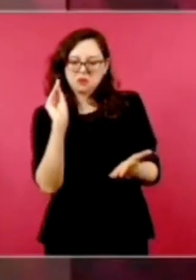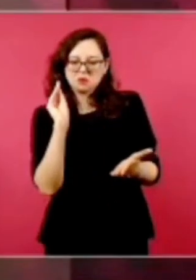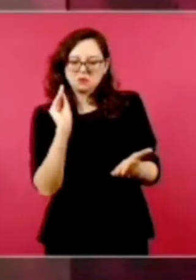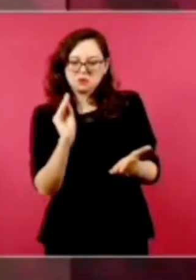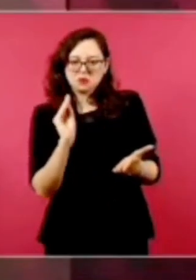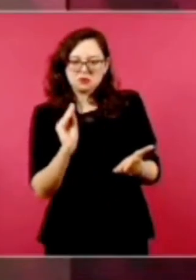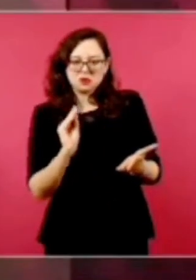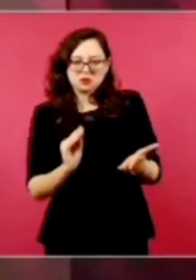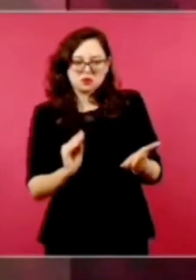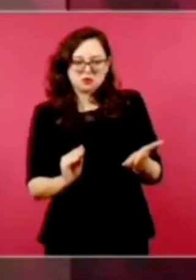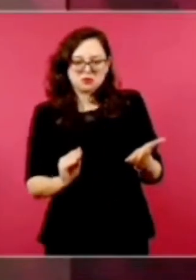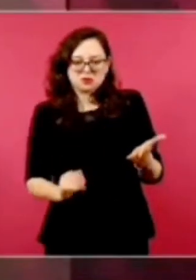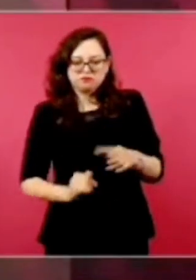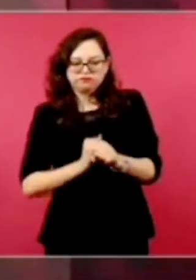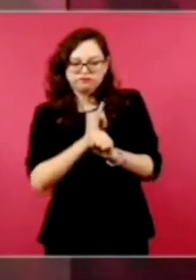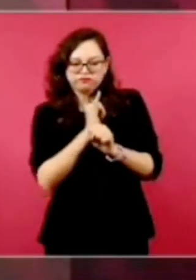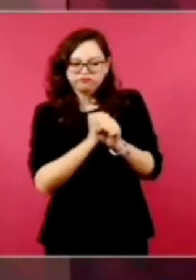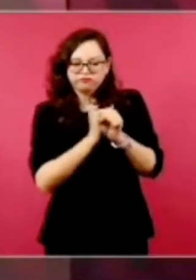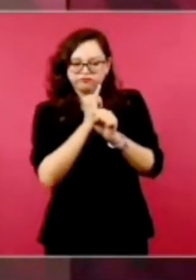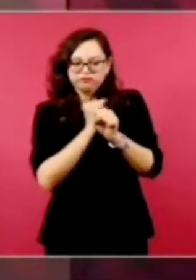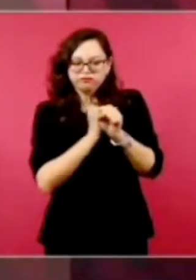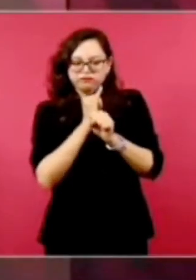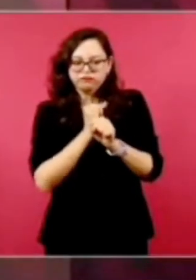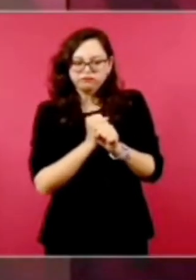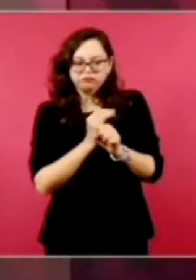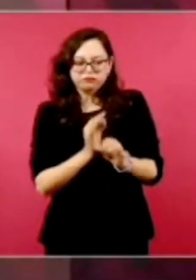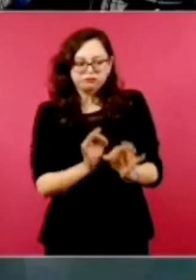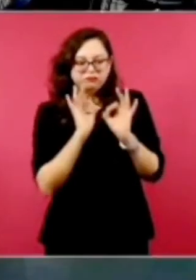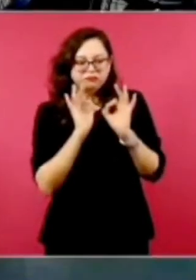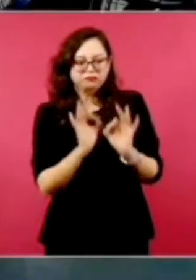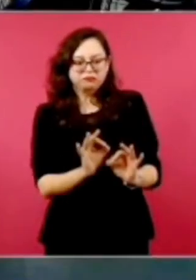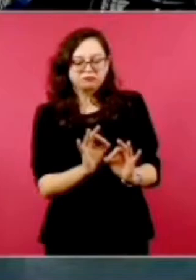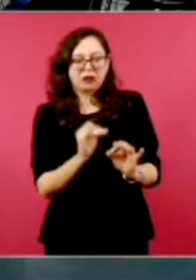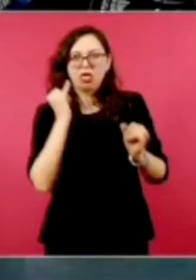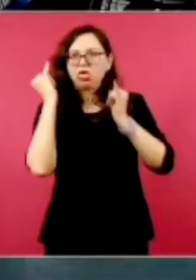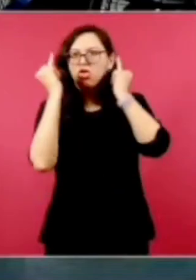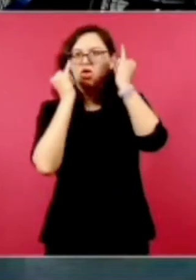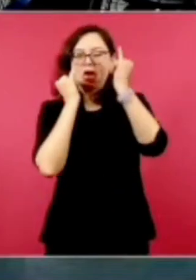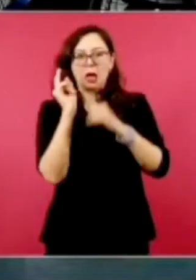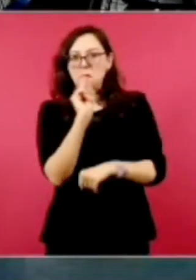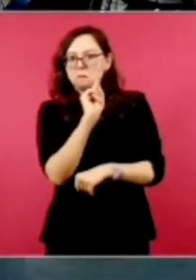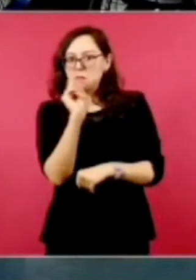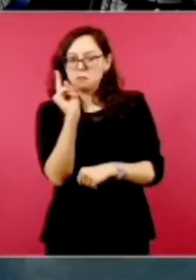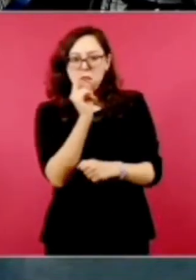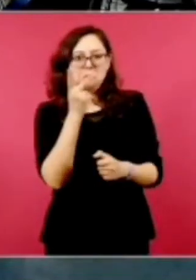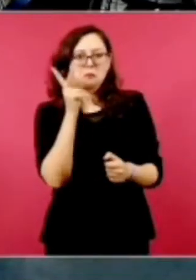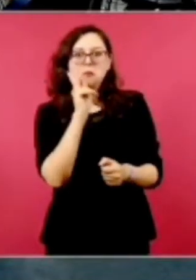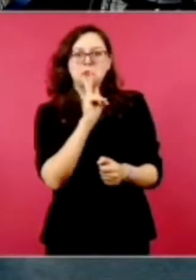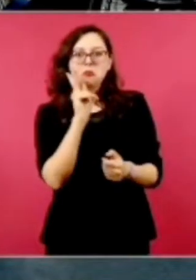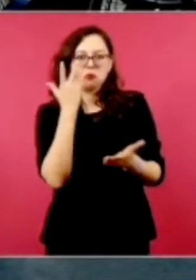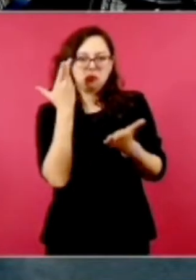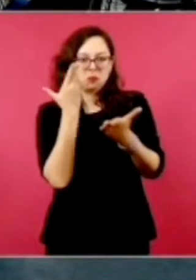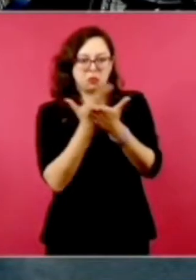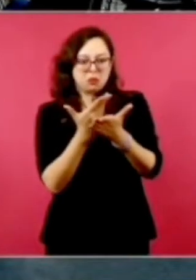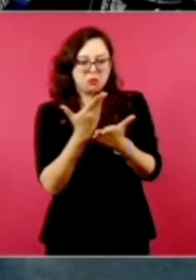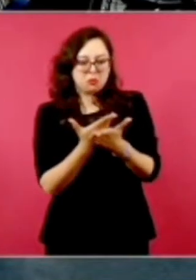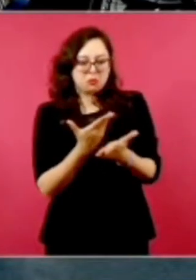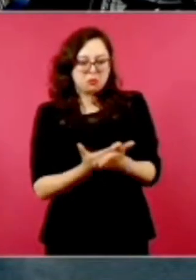que ya no se hacen en el país. Es la única